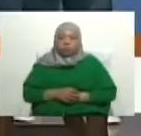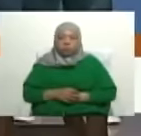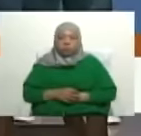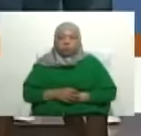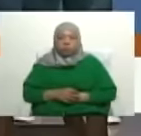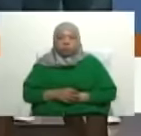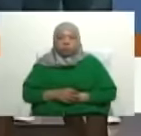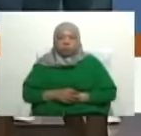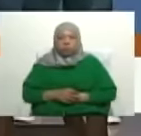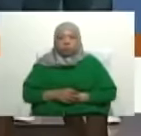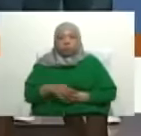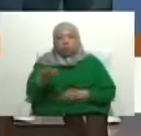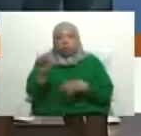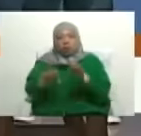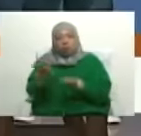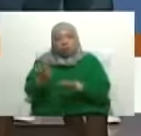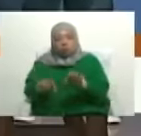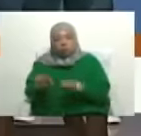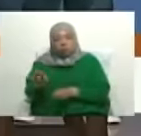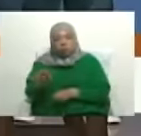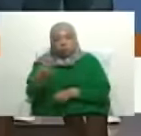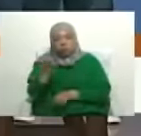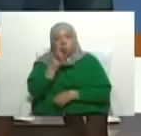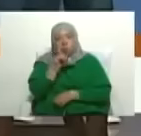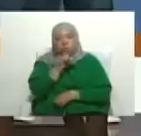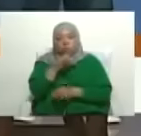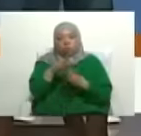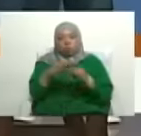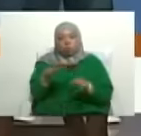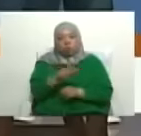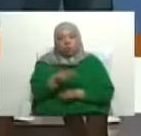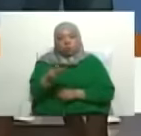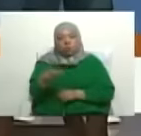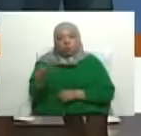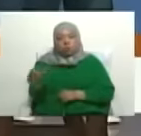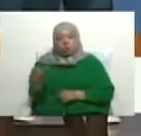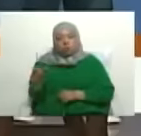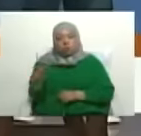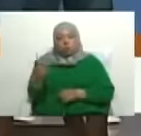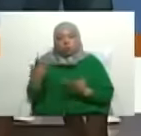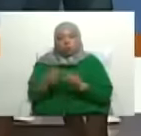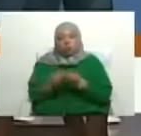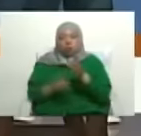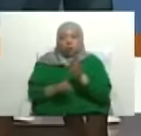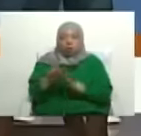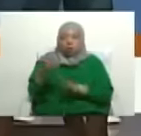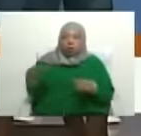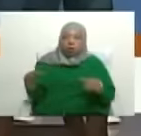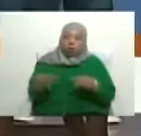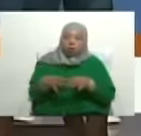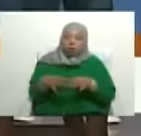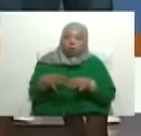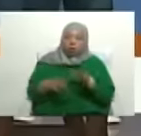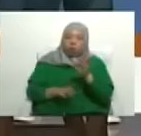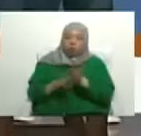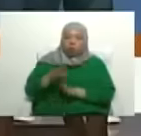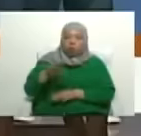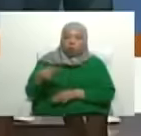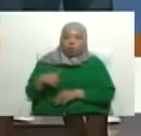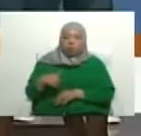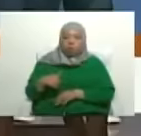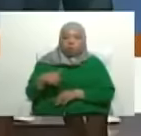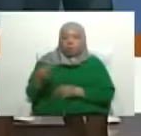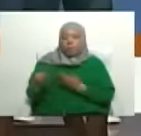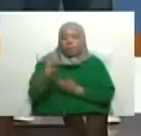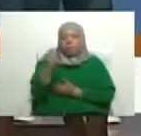las evidencias. Tenemos los nombres de todos los agentes de la CIA con quienes se reunió, estos desertores, estos